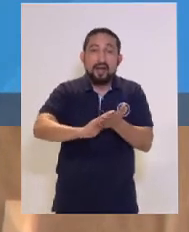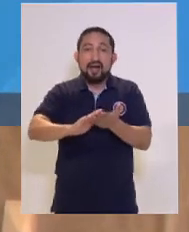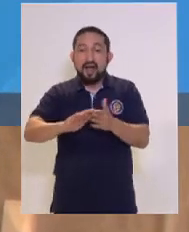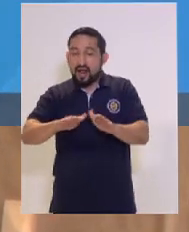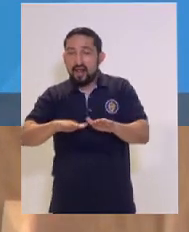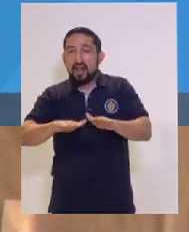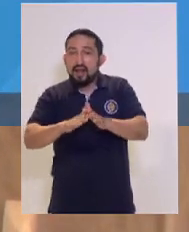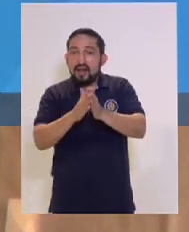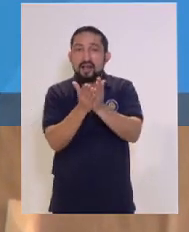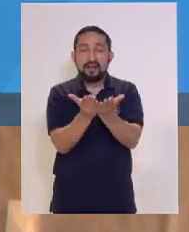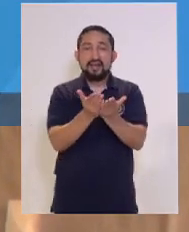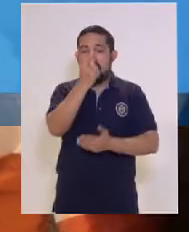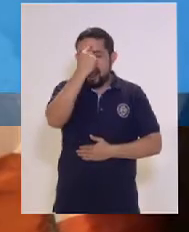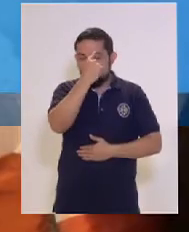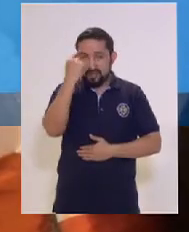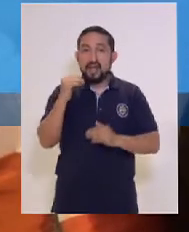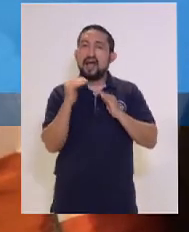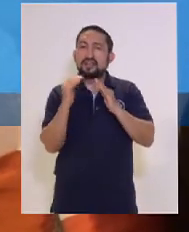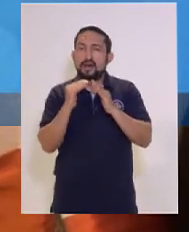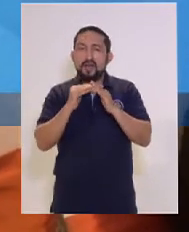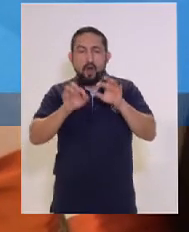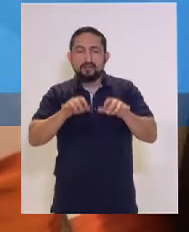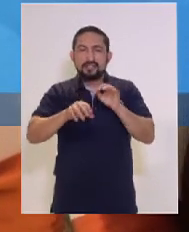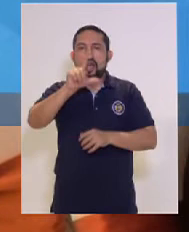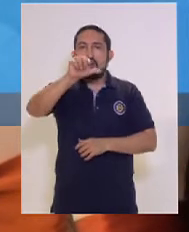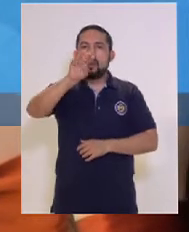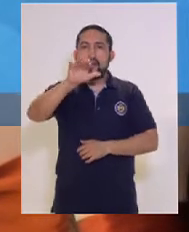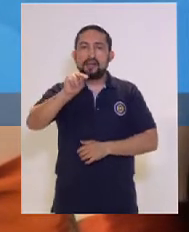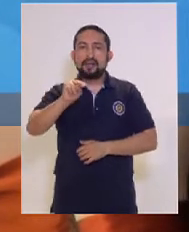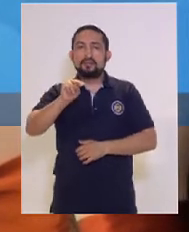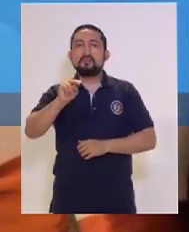librerías católicas y oficinas de Lumen, llamando al